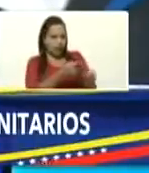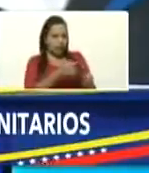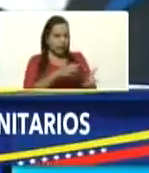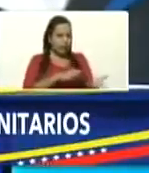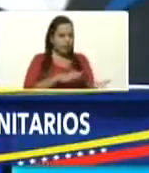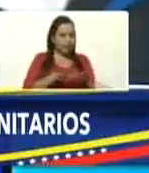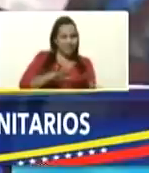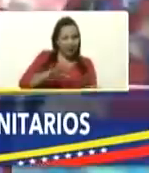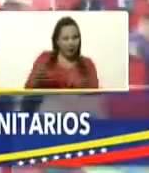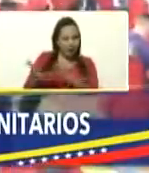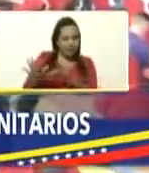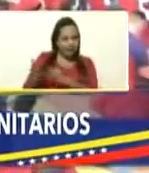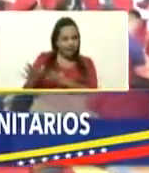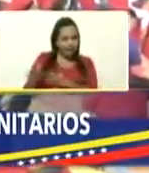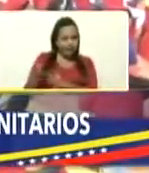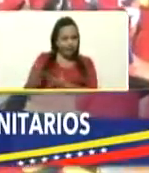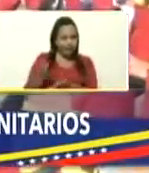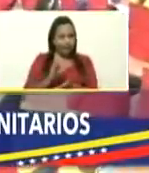Regular.